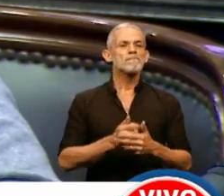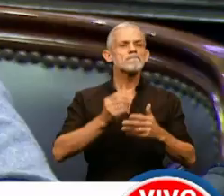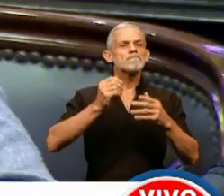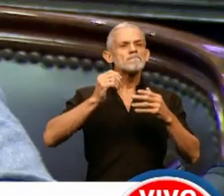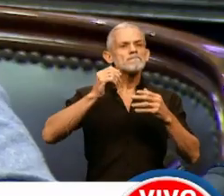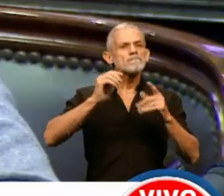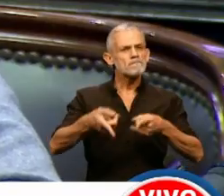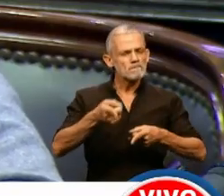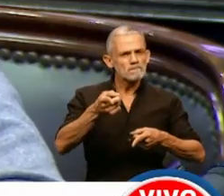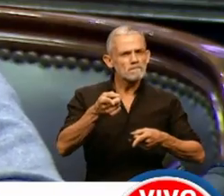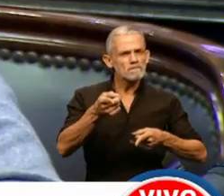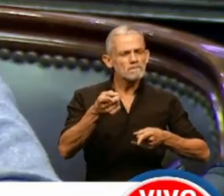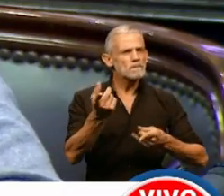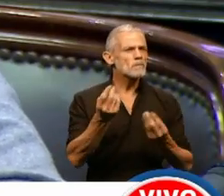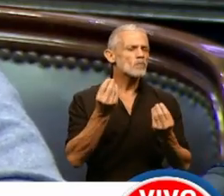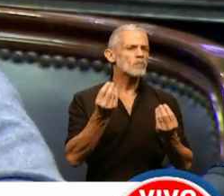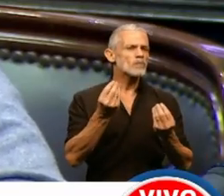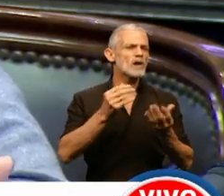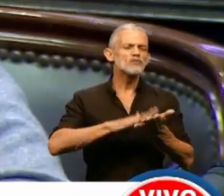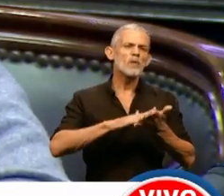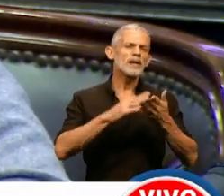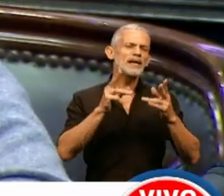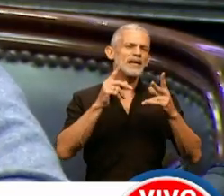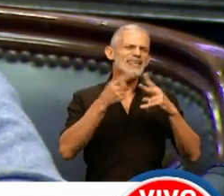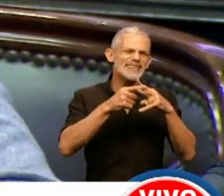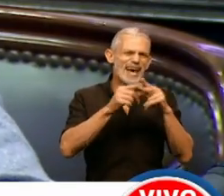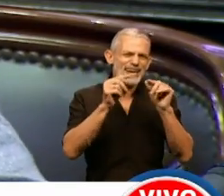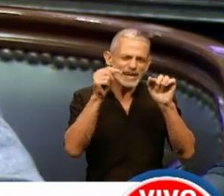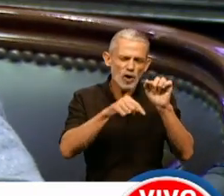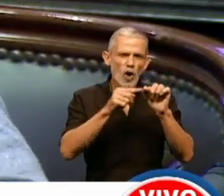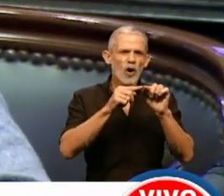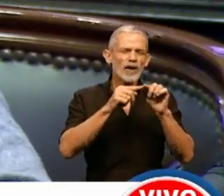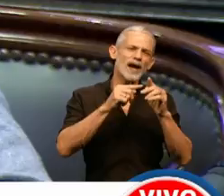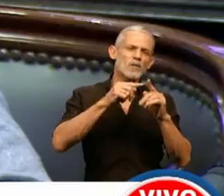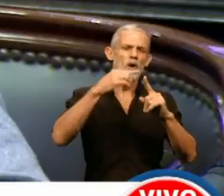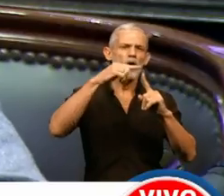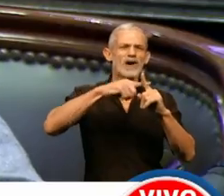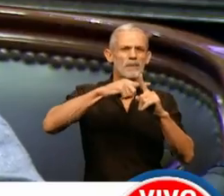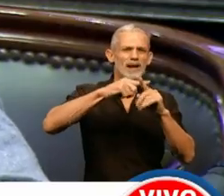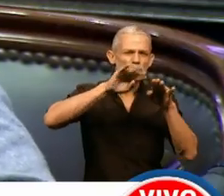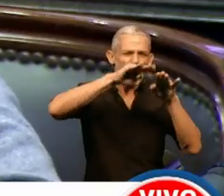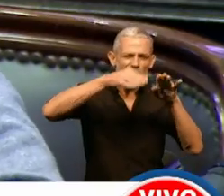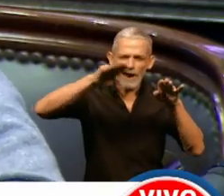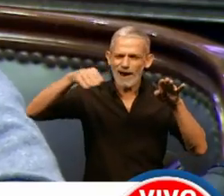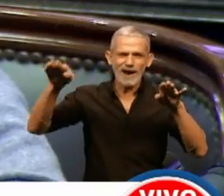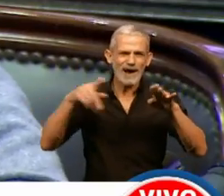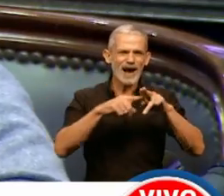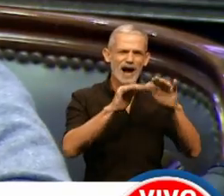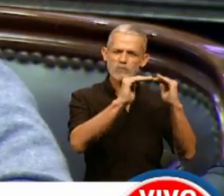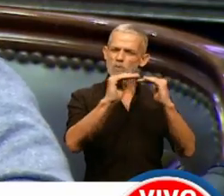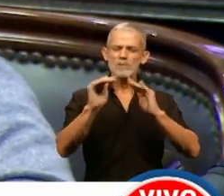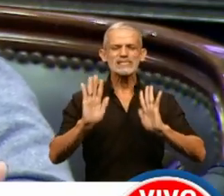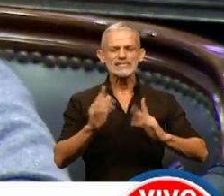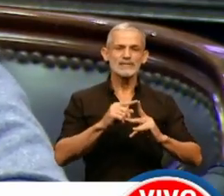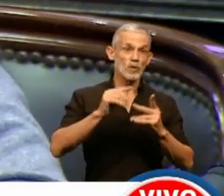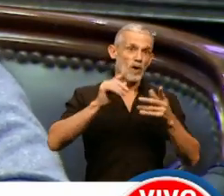además lo hacemos basándonos en aspectos técnicos de isso curvas en evidencia científica y ya no